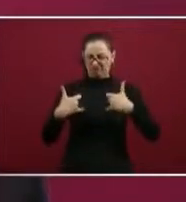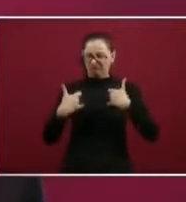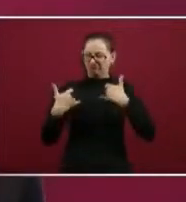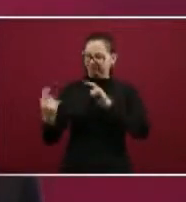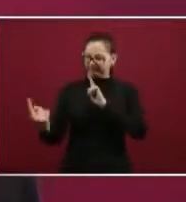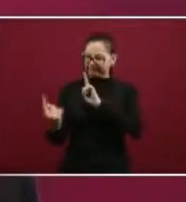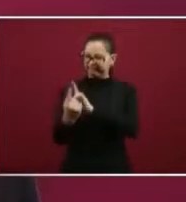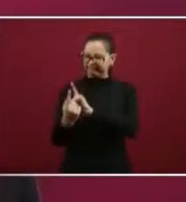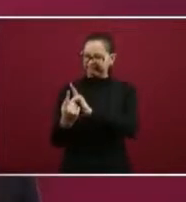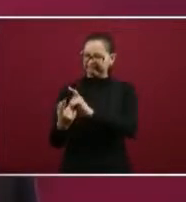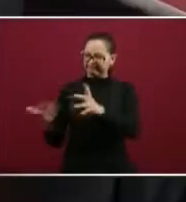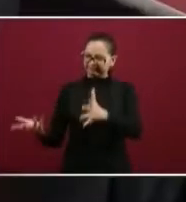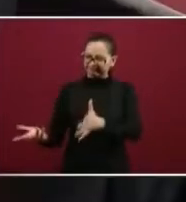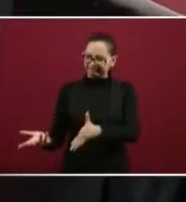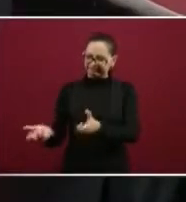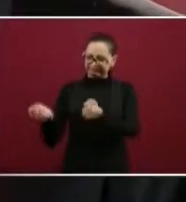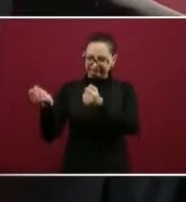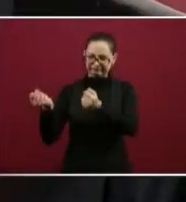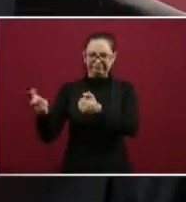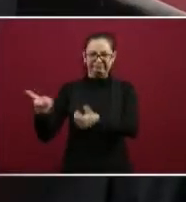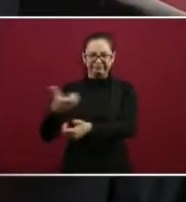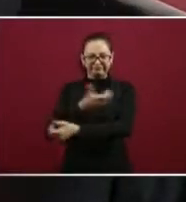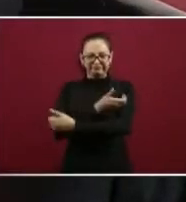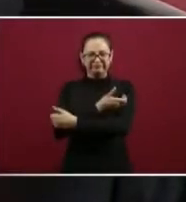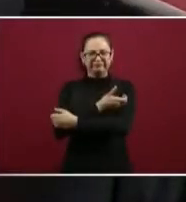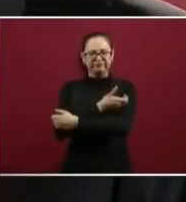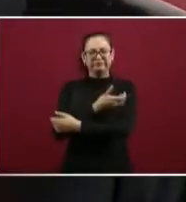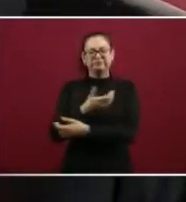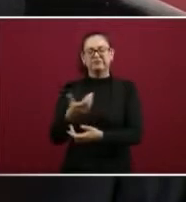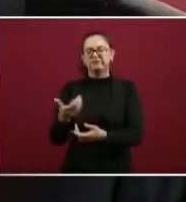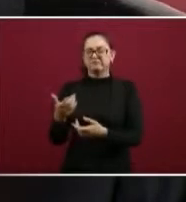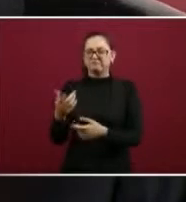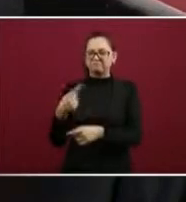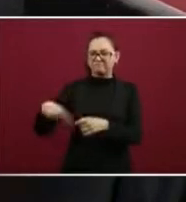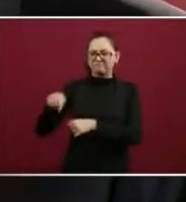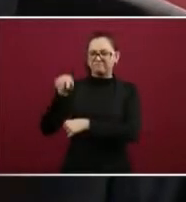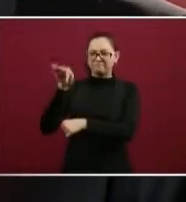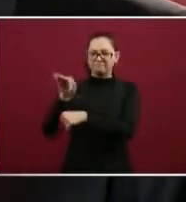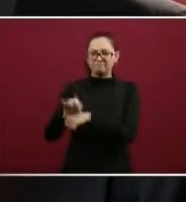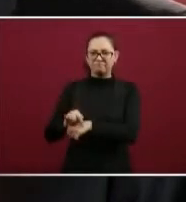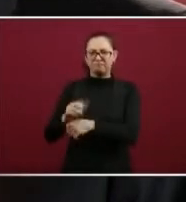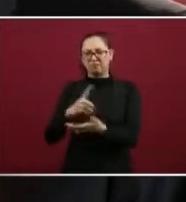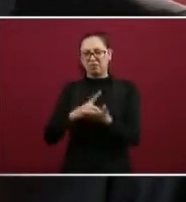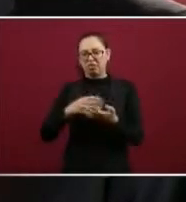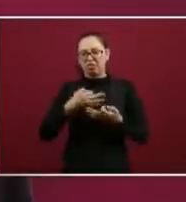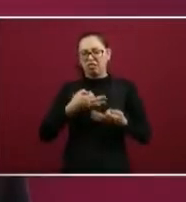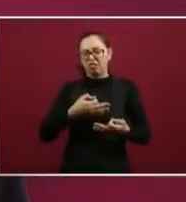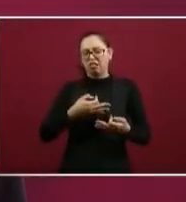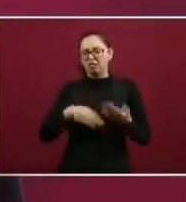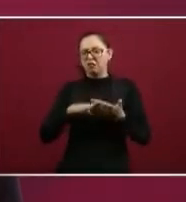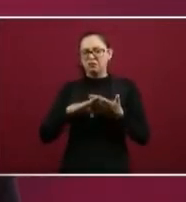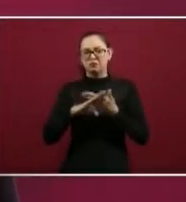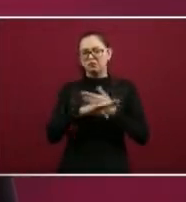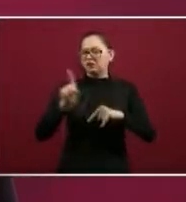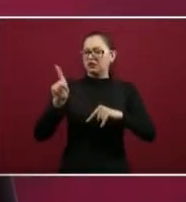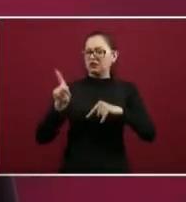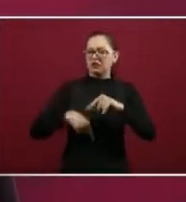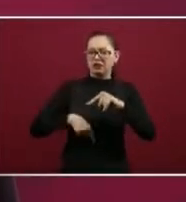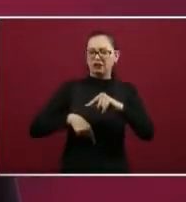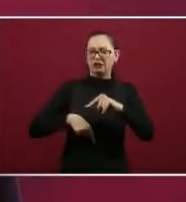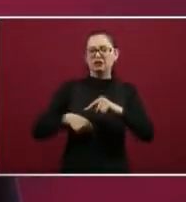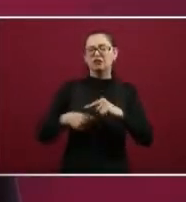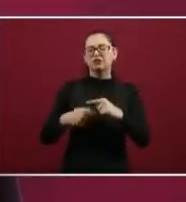Tercero, la campaña dirigida a los jóvenes. Y cuarto, lo que tiene que ver con los acuerdos con el gobierno de Estados Unidos para que